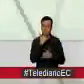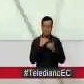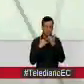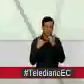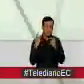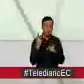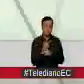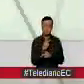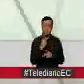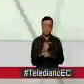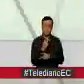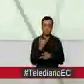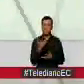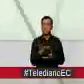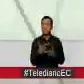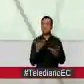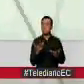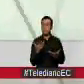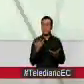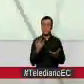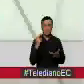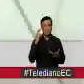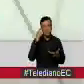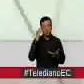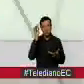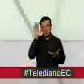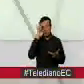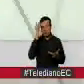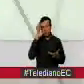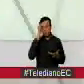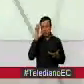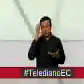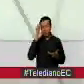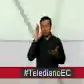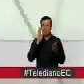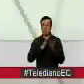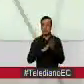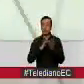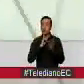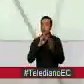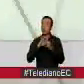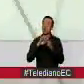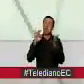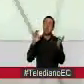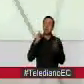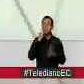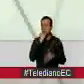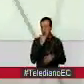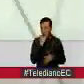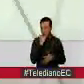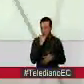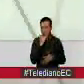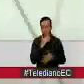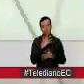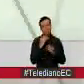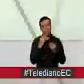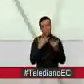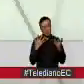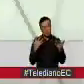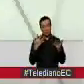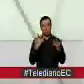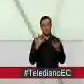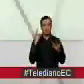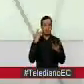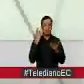en habernos alejado por razones ideológicas de nuestro principal socio comercial, por todos estos